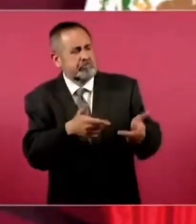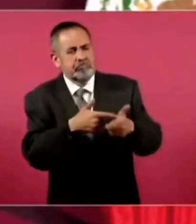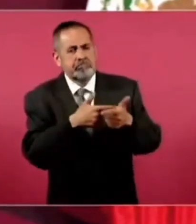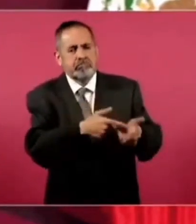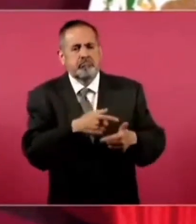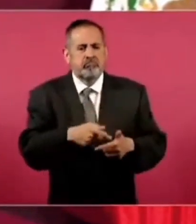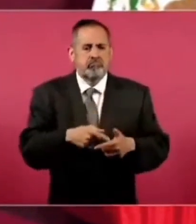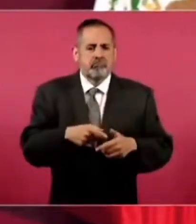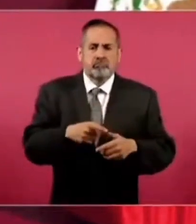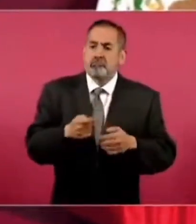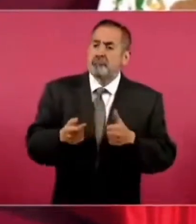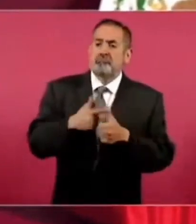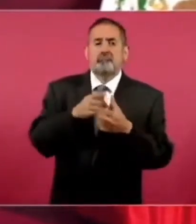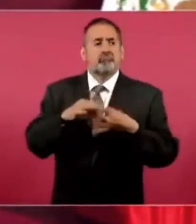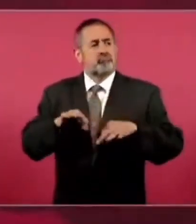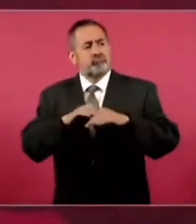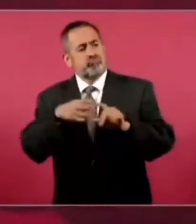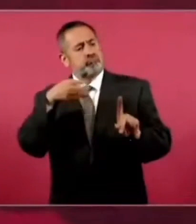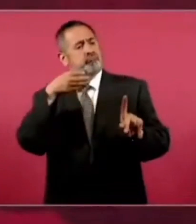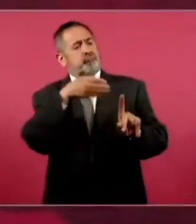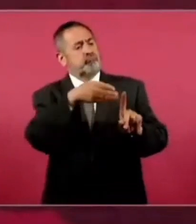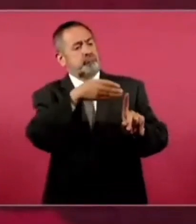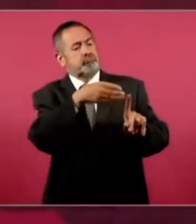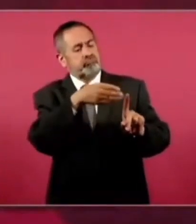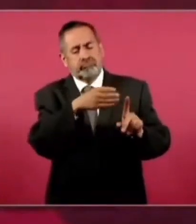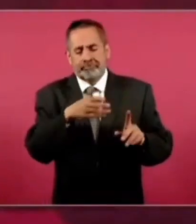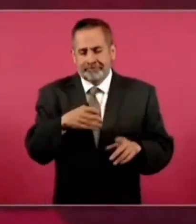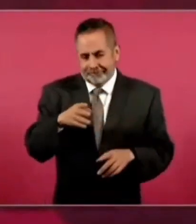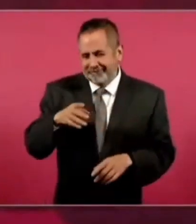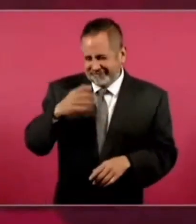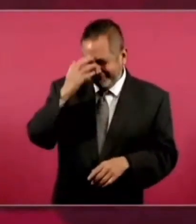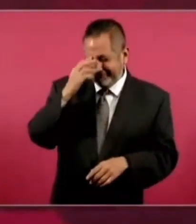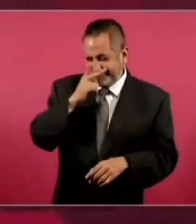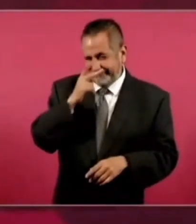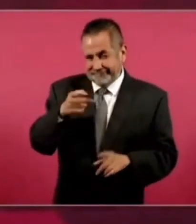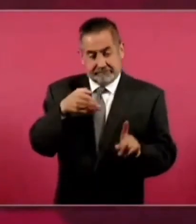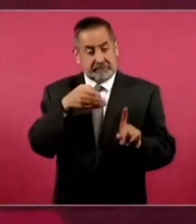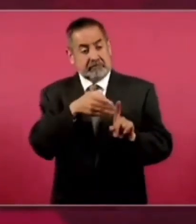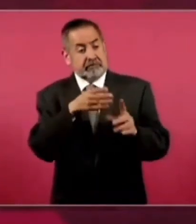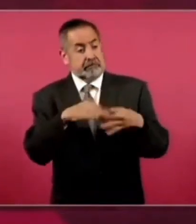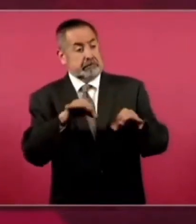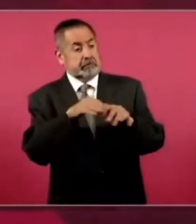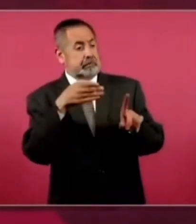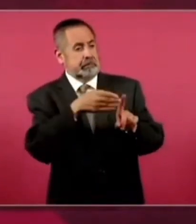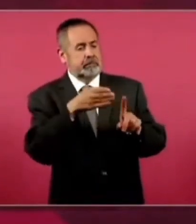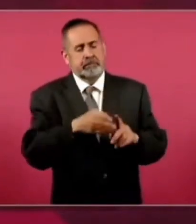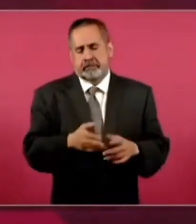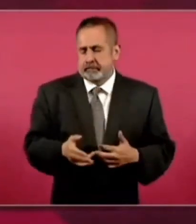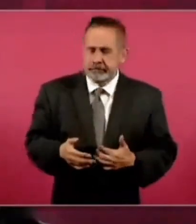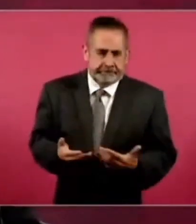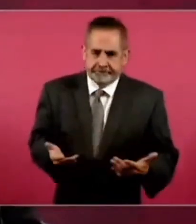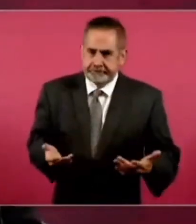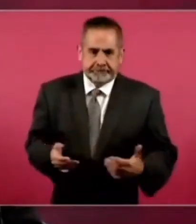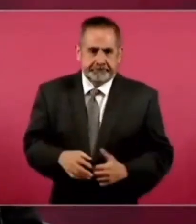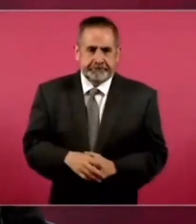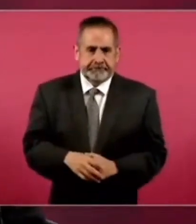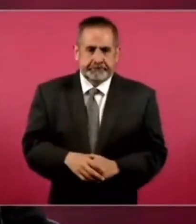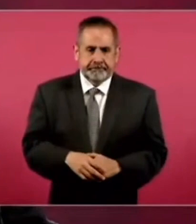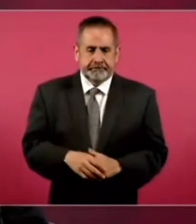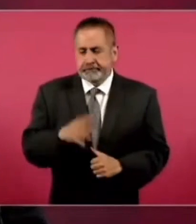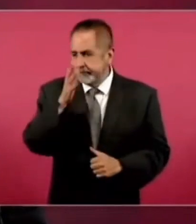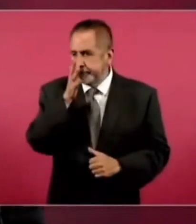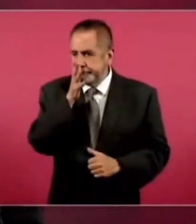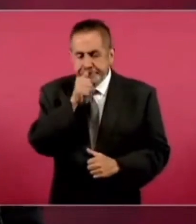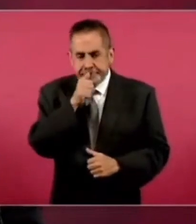siendo preponderante, ya que usábamos la palabra, el término. Y eso